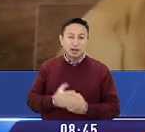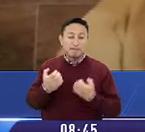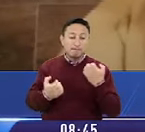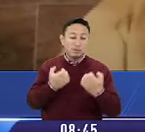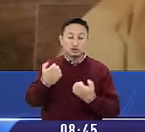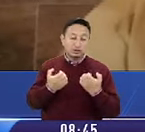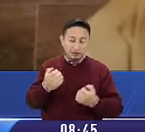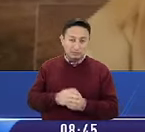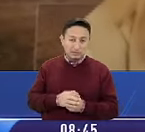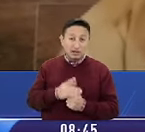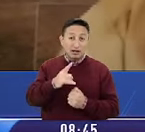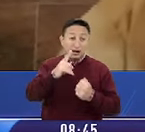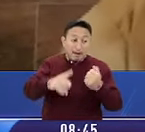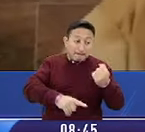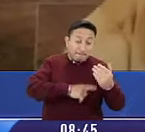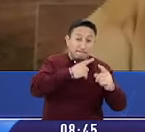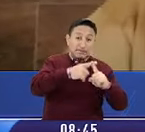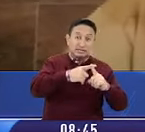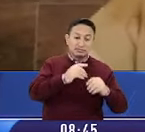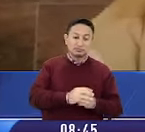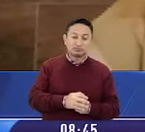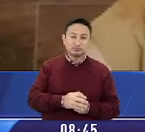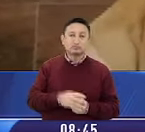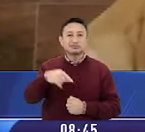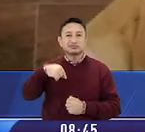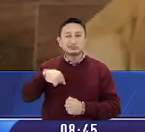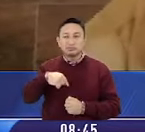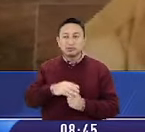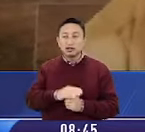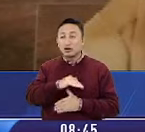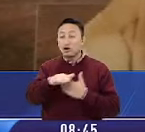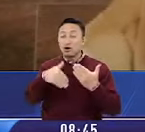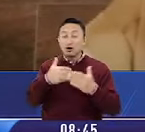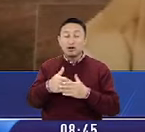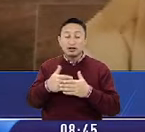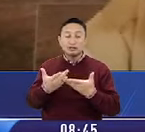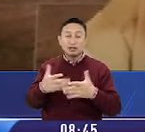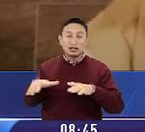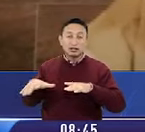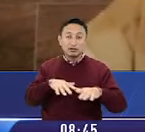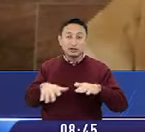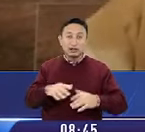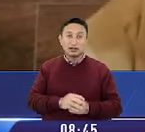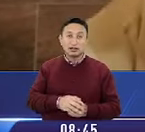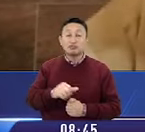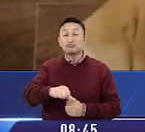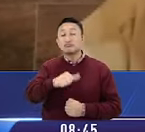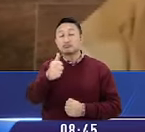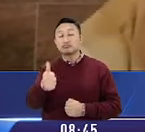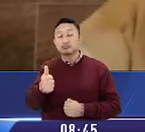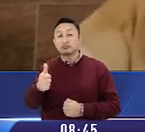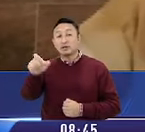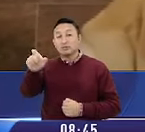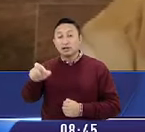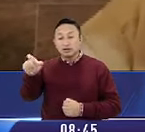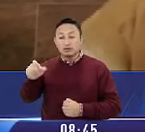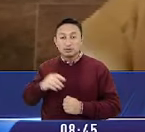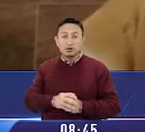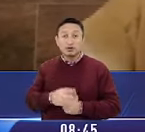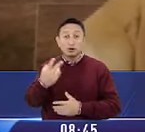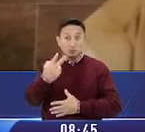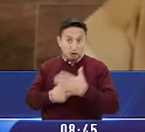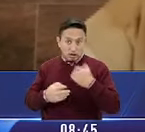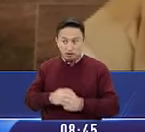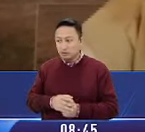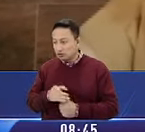Y si a esto le adicionamos hacerte cargo de todas las actividades y rutina de otros individuos, que en este caso son tus